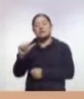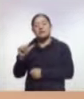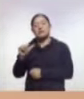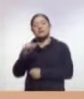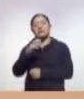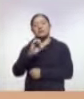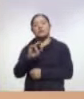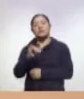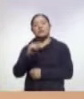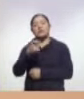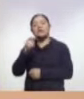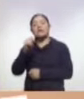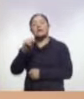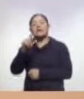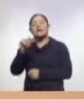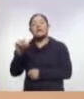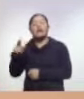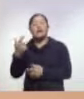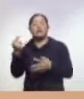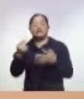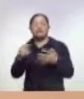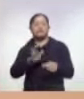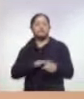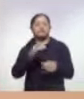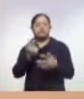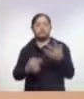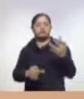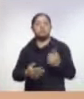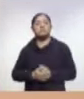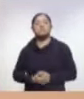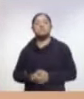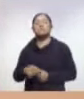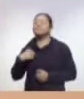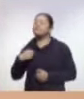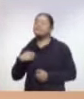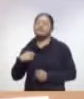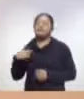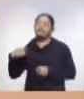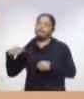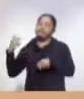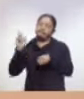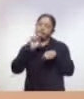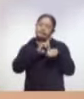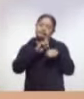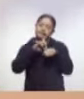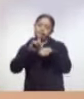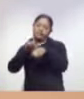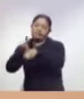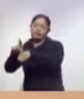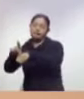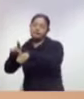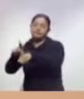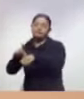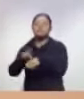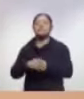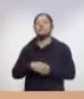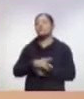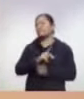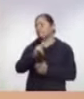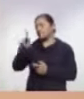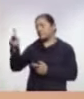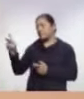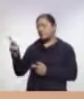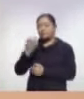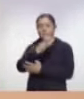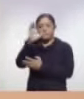venido haciendo esa tarea de caminar en torno y en favor de todos los productores y todos los campesinos